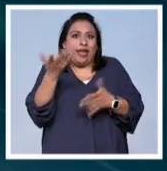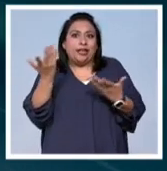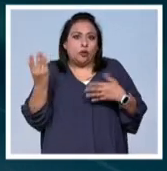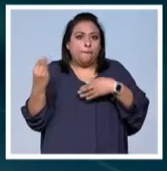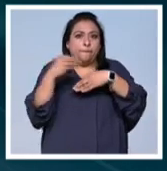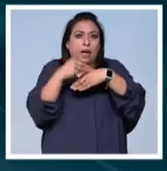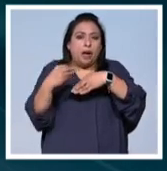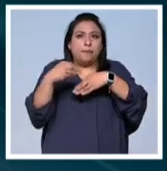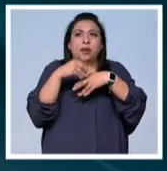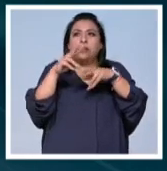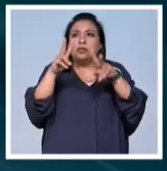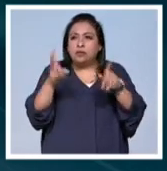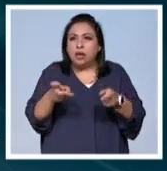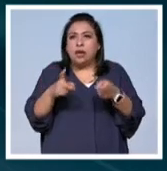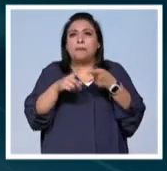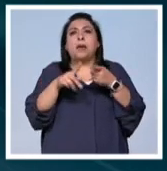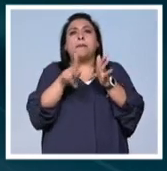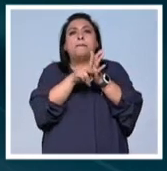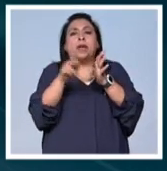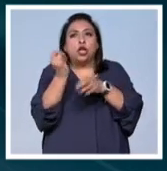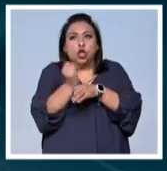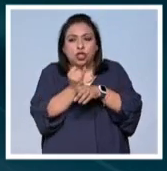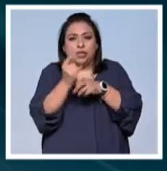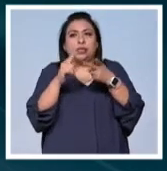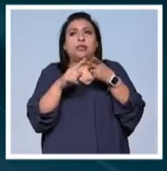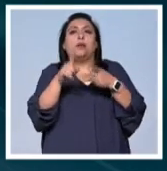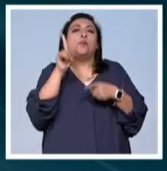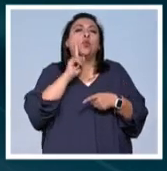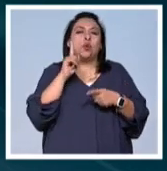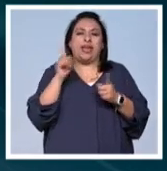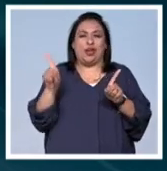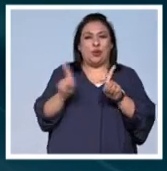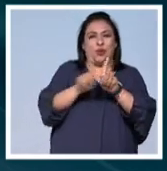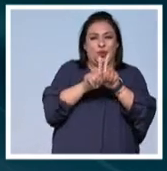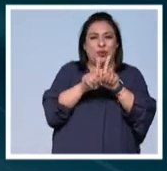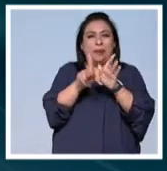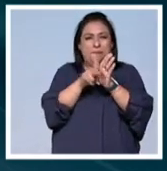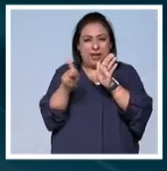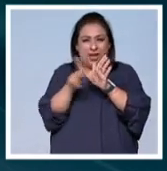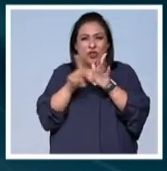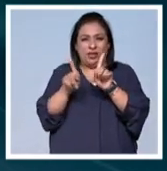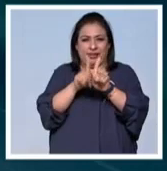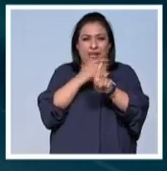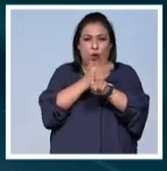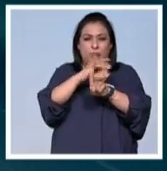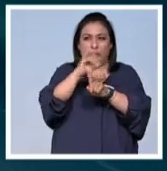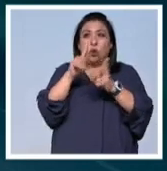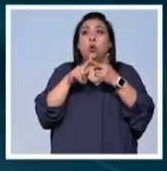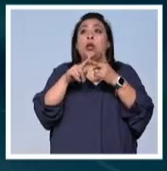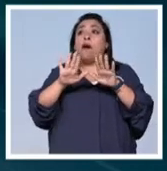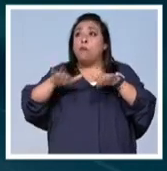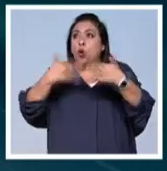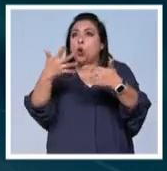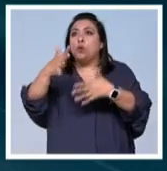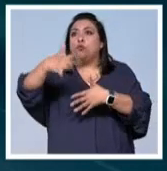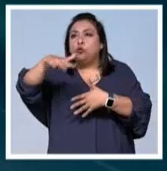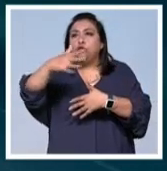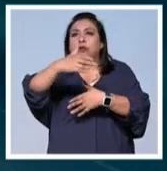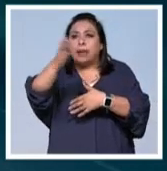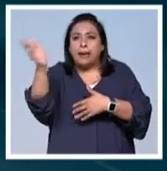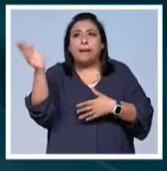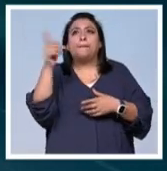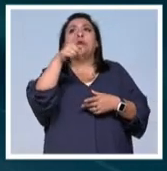el tema de los periodistas este la periodista que acompaña Julia en este caso la búsqueda en campo una